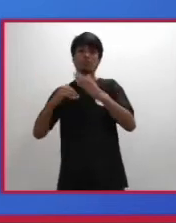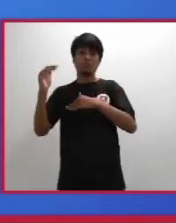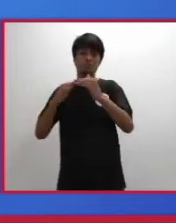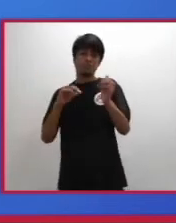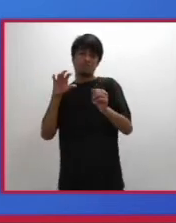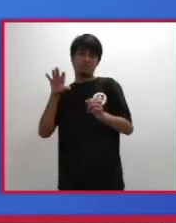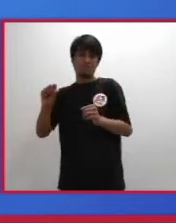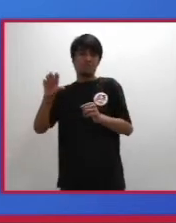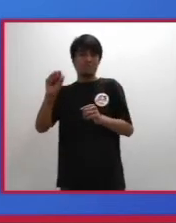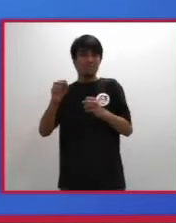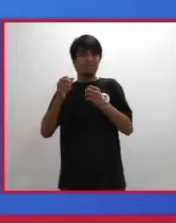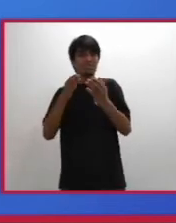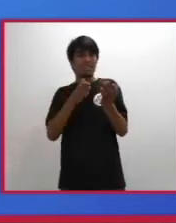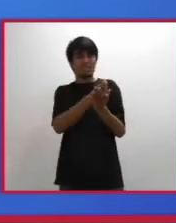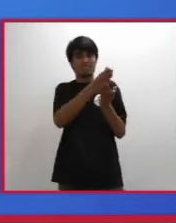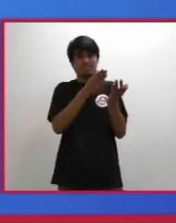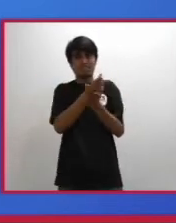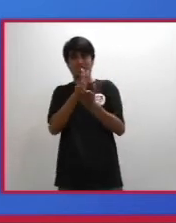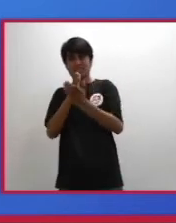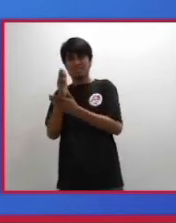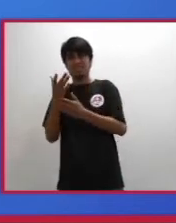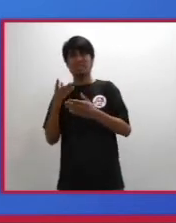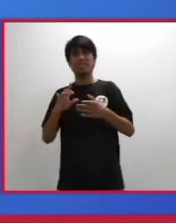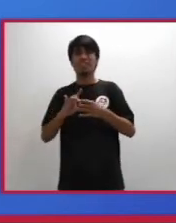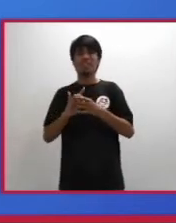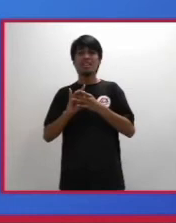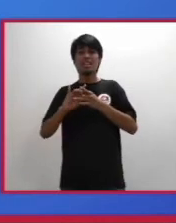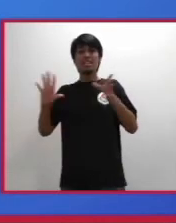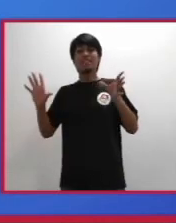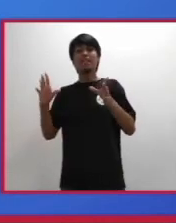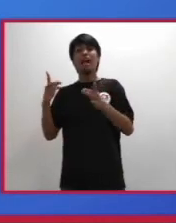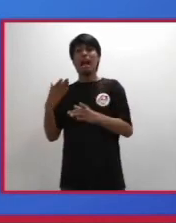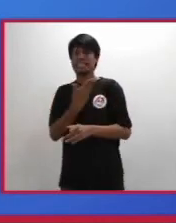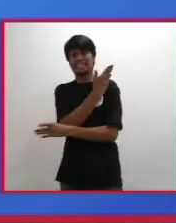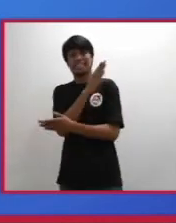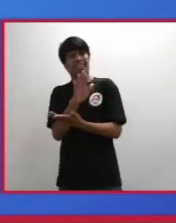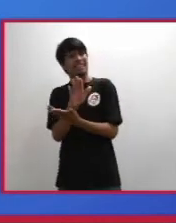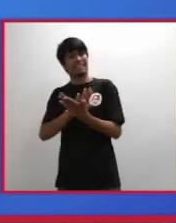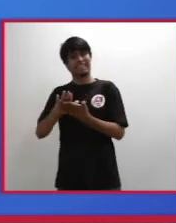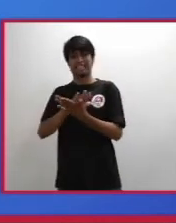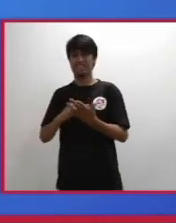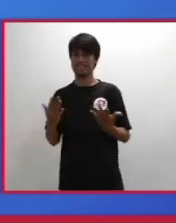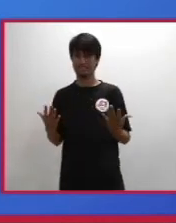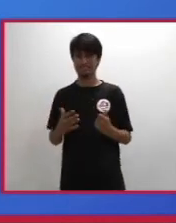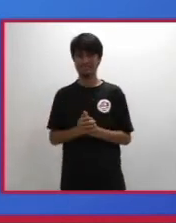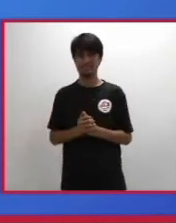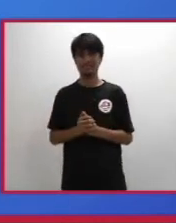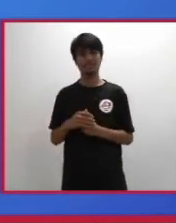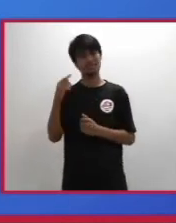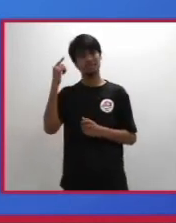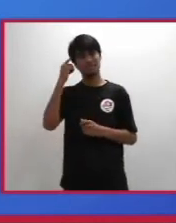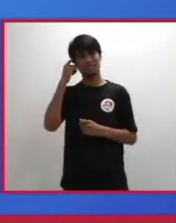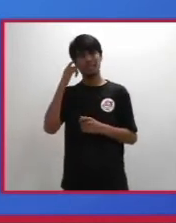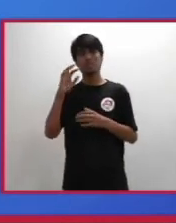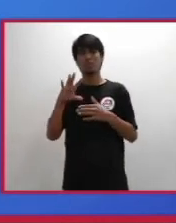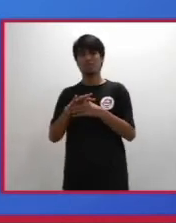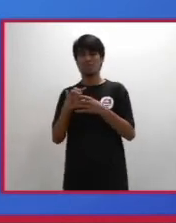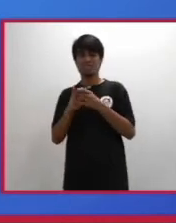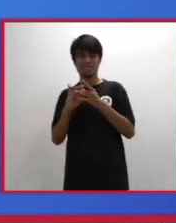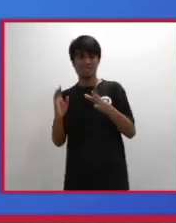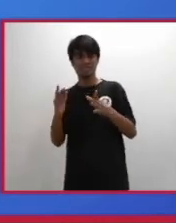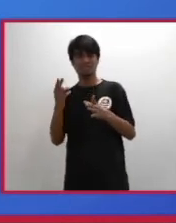obras en las que podamos decir libres de accidentes. ¿Por qué? Porque implementamos, tomamos todas las